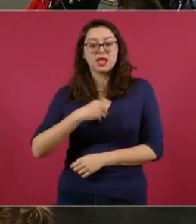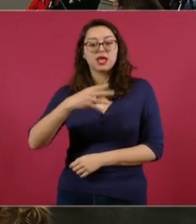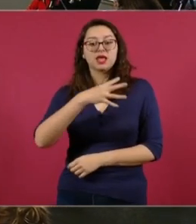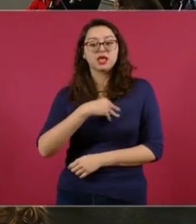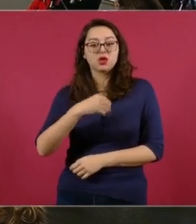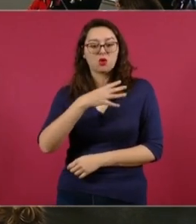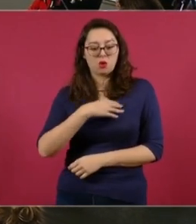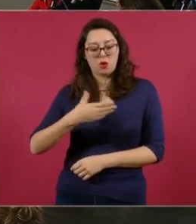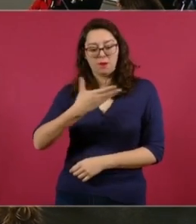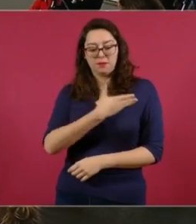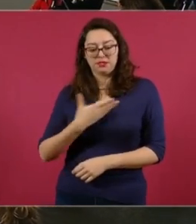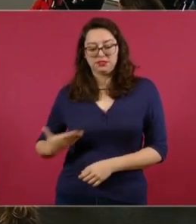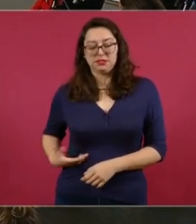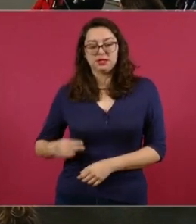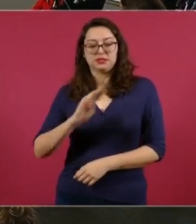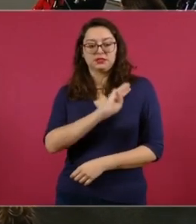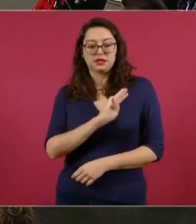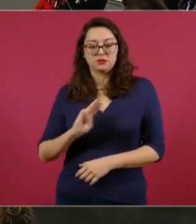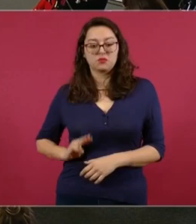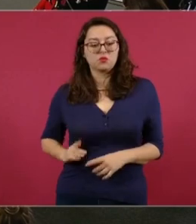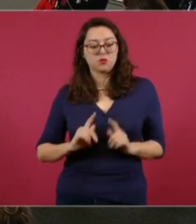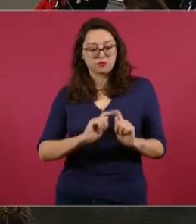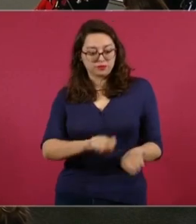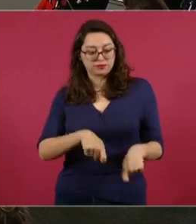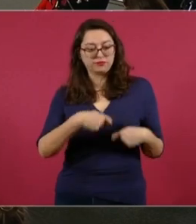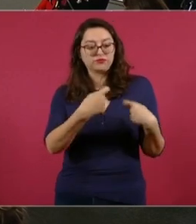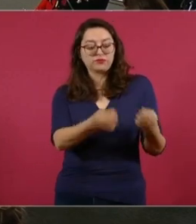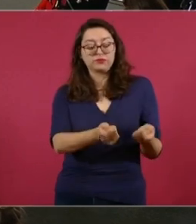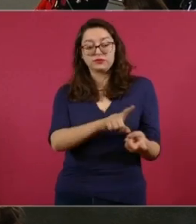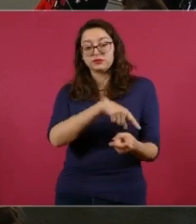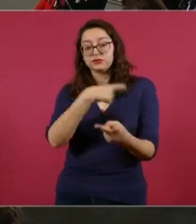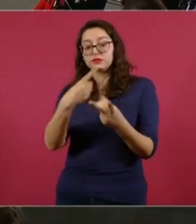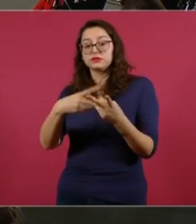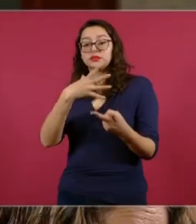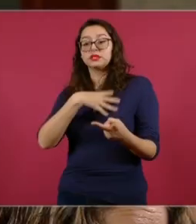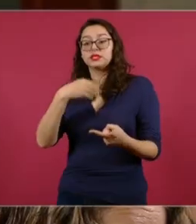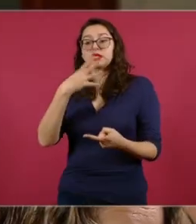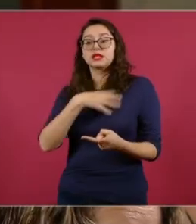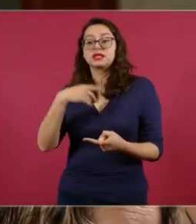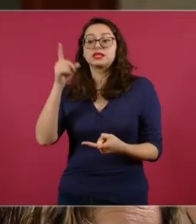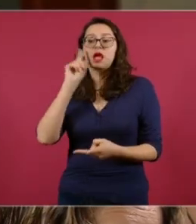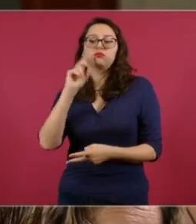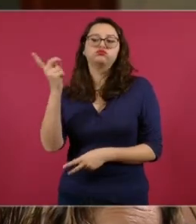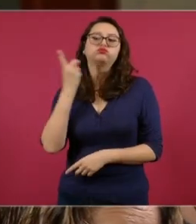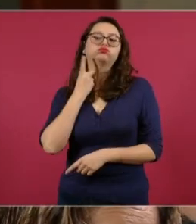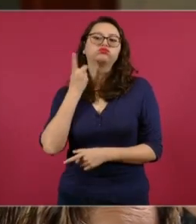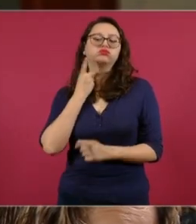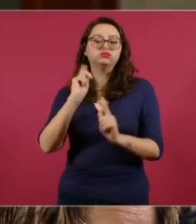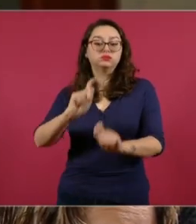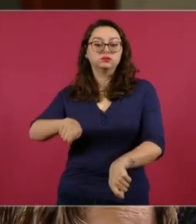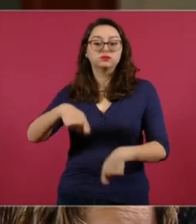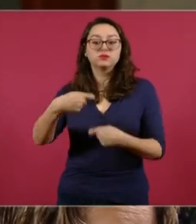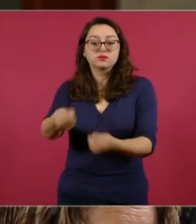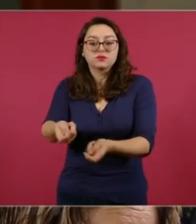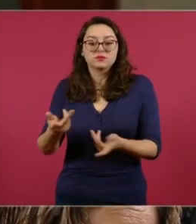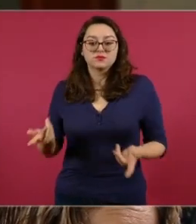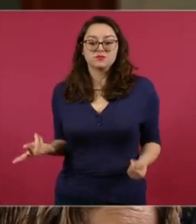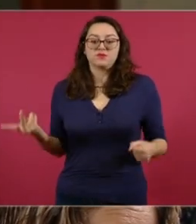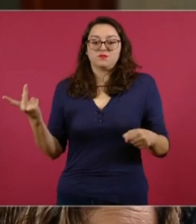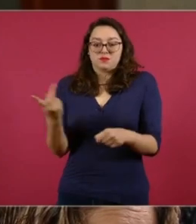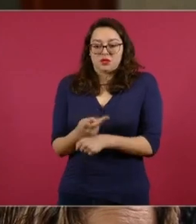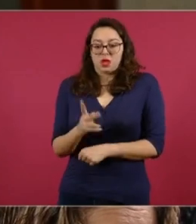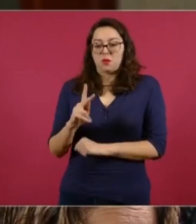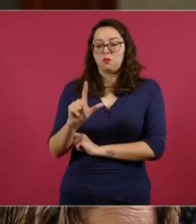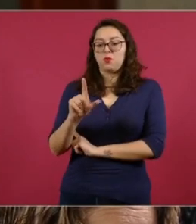diputada plurinominal, quien usted también está abogando porque se acaben estos diputados